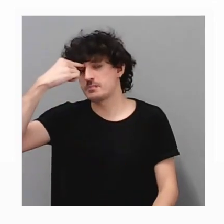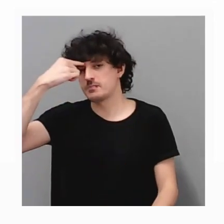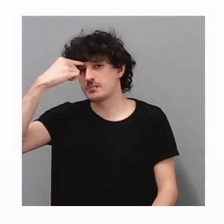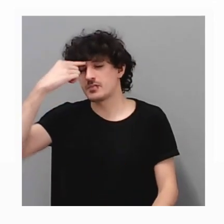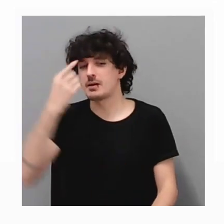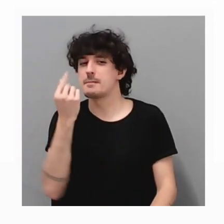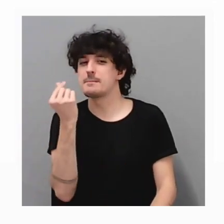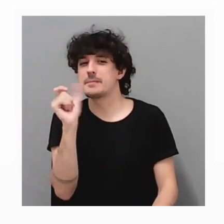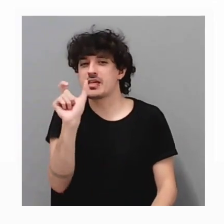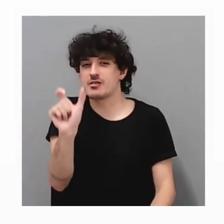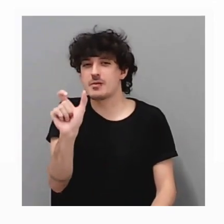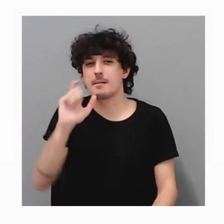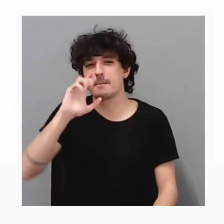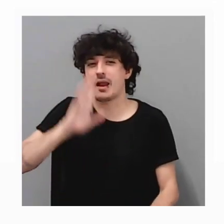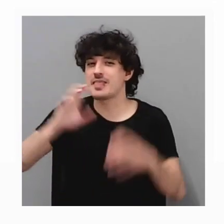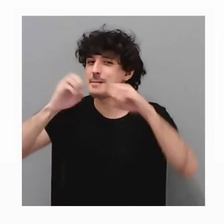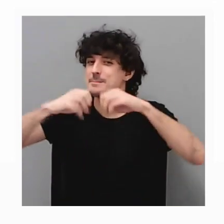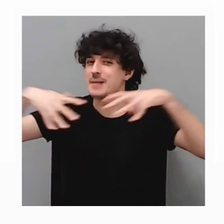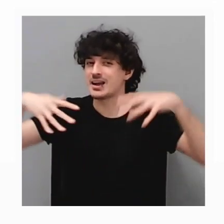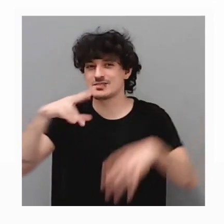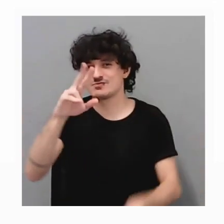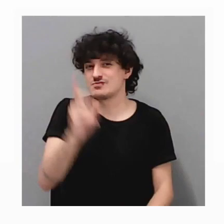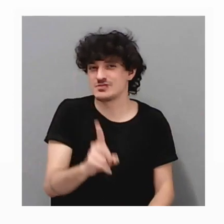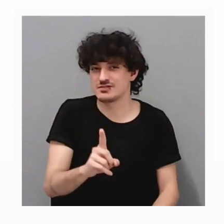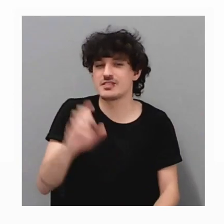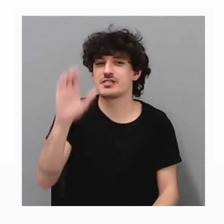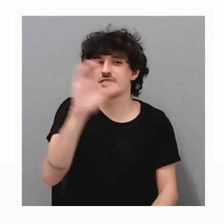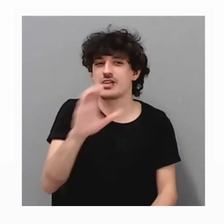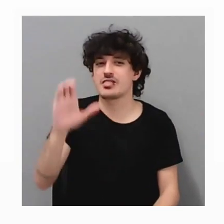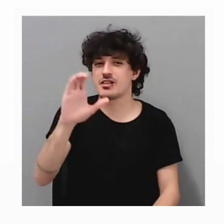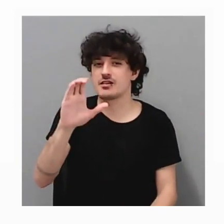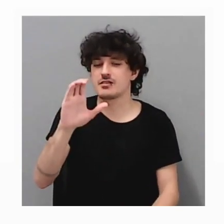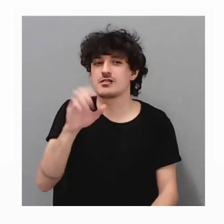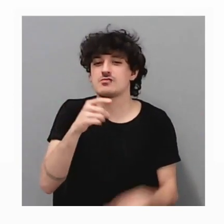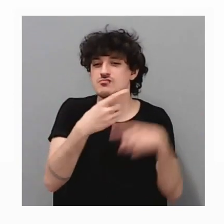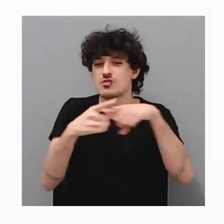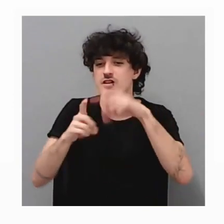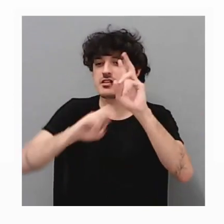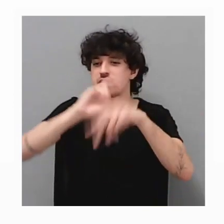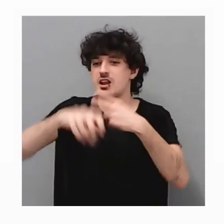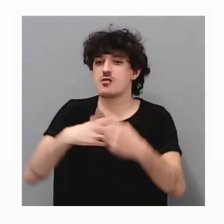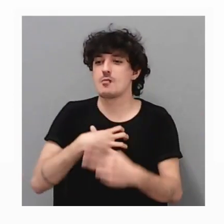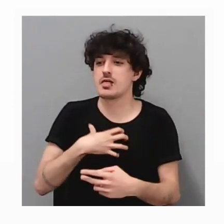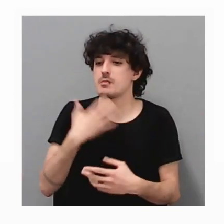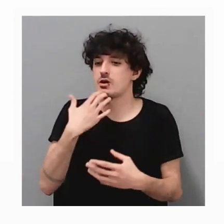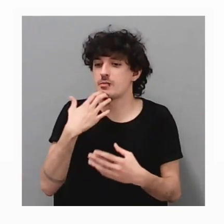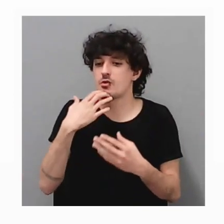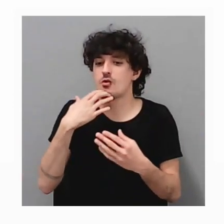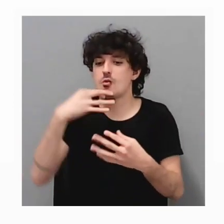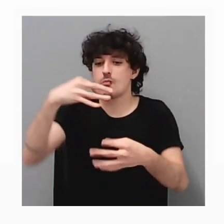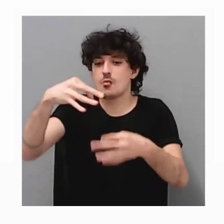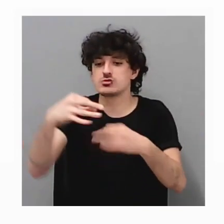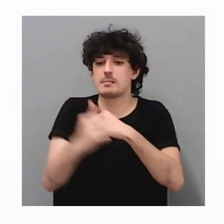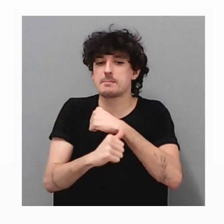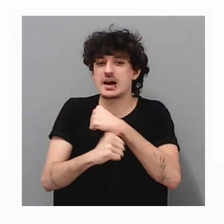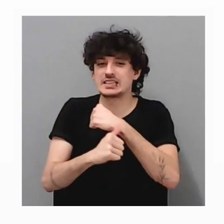es ciencia. Lo que hacemos es coger los residuos plásticos que no se pueden reciclar, por ejemplo, las bolsas de patatas que están hechas de varios